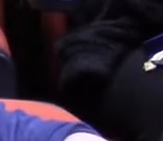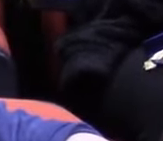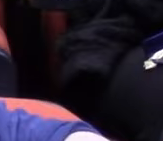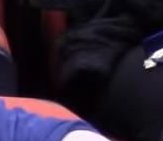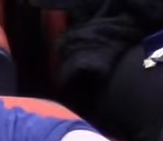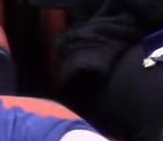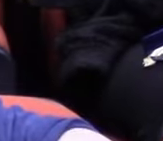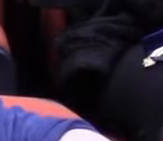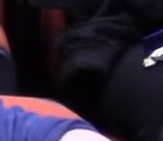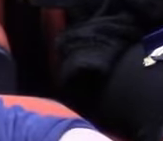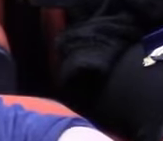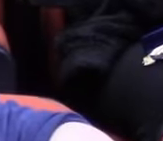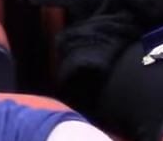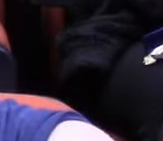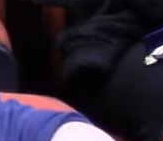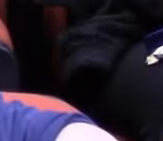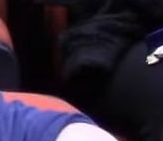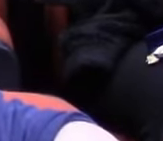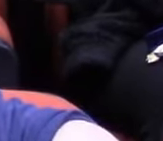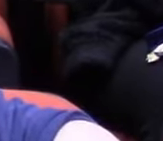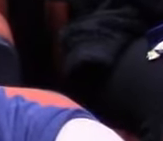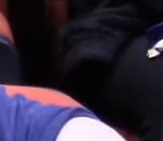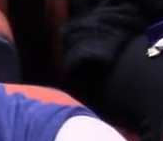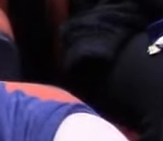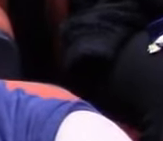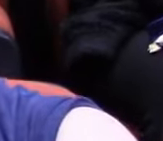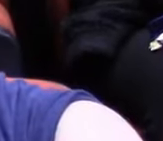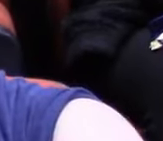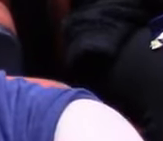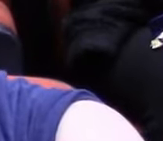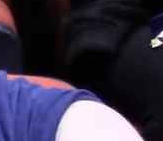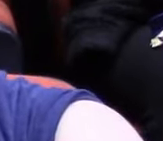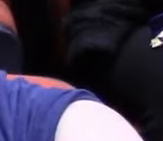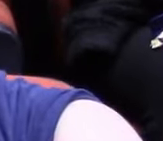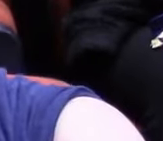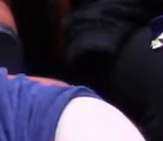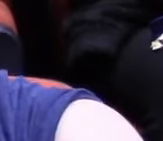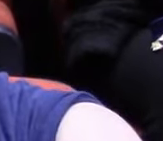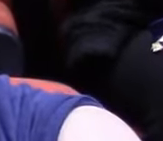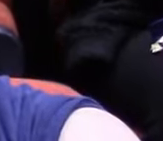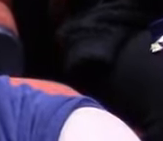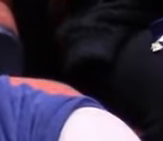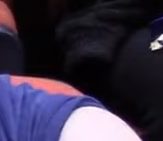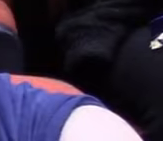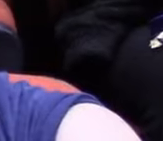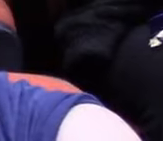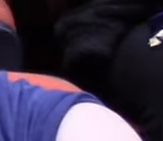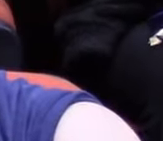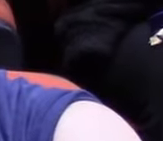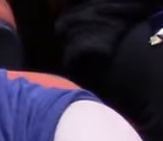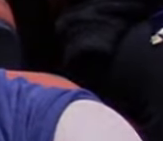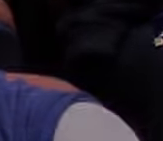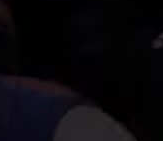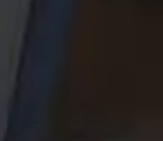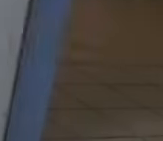atención personal hacia el alumno y poder acudir a él para cualquier duda y generar en él un gran profesionalismo es lo